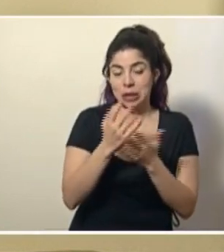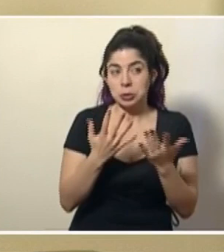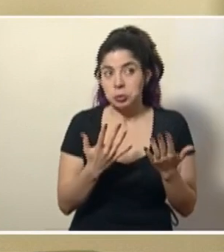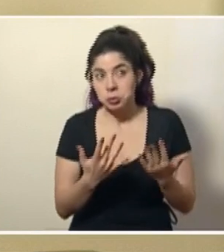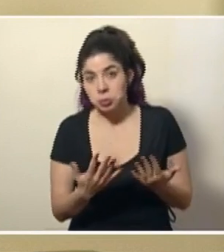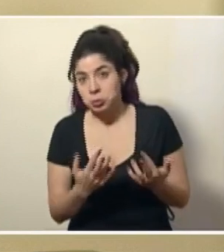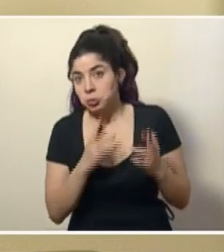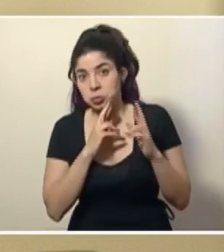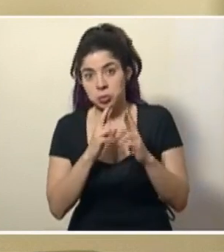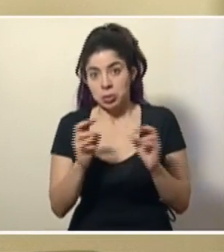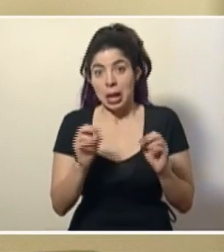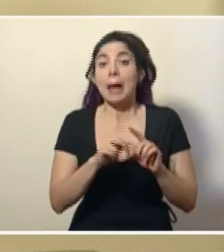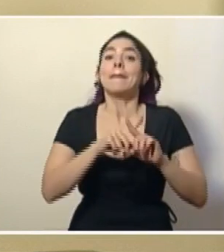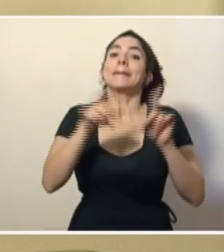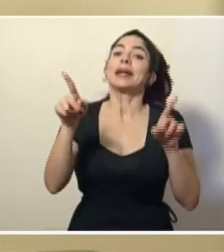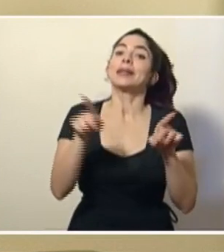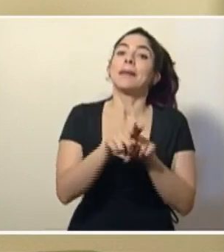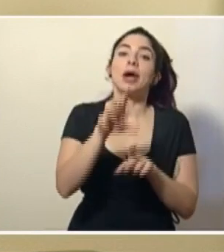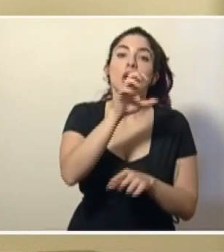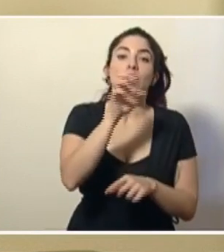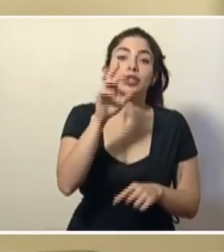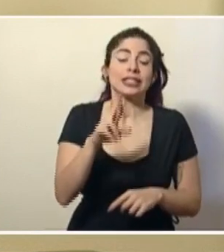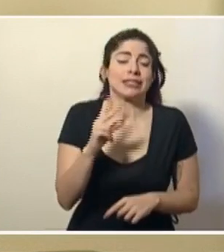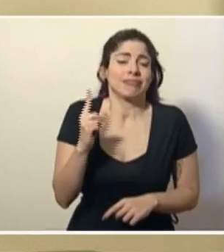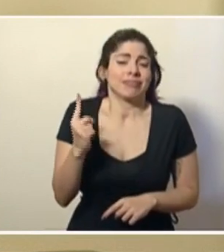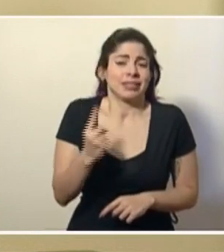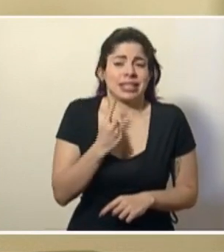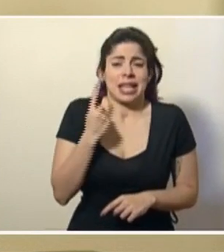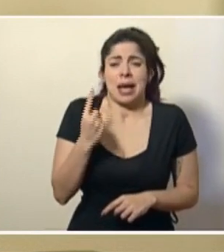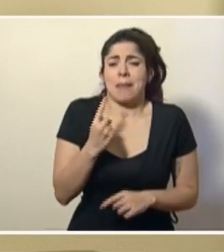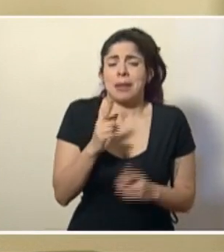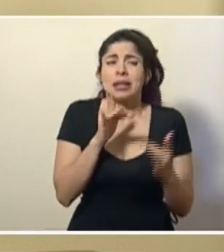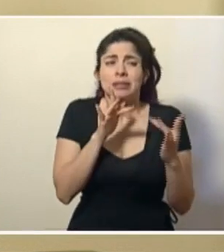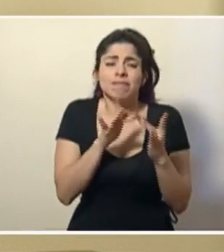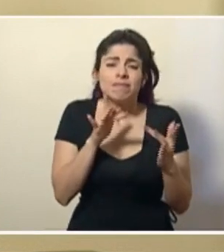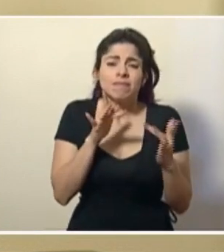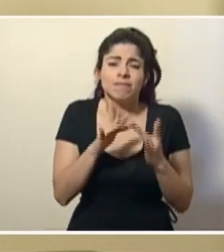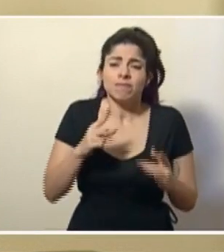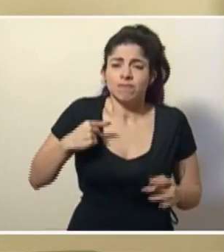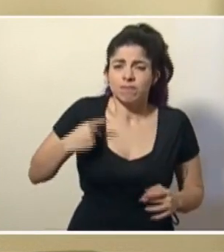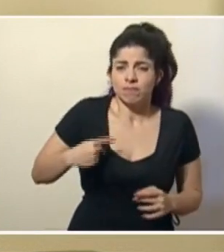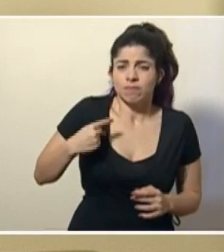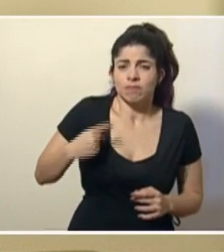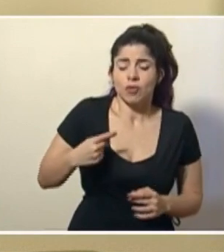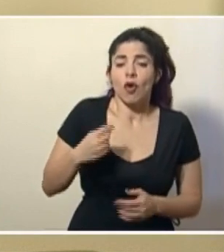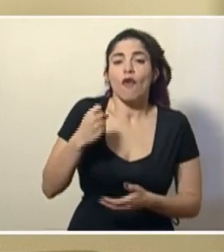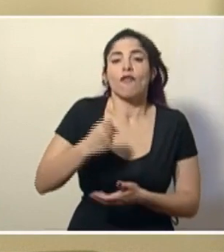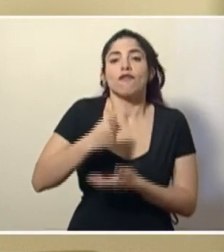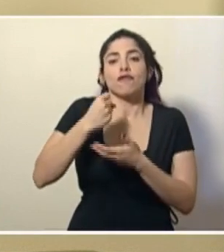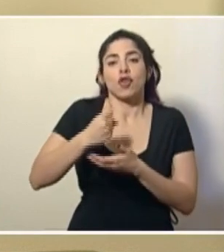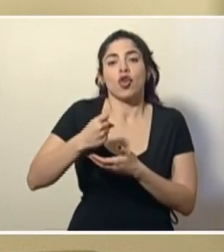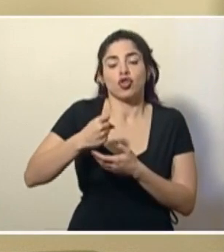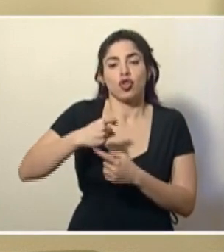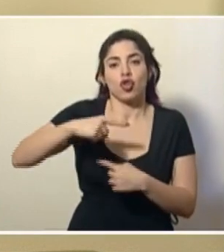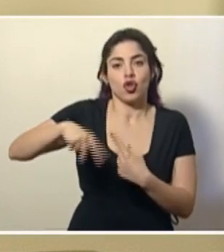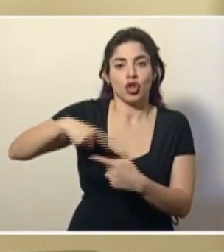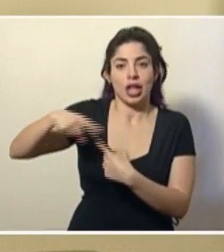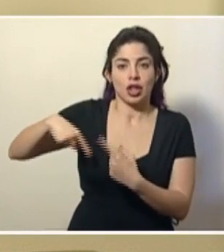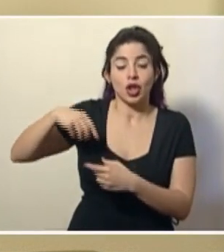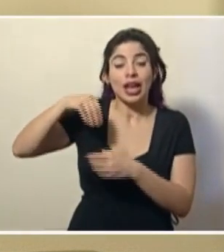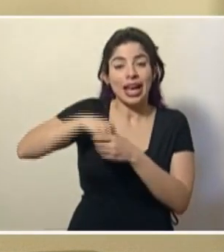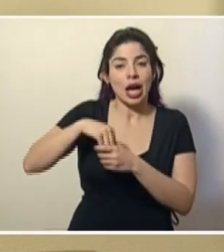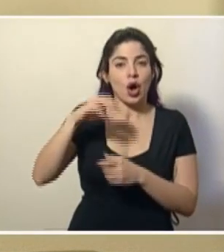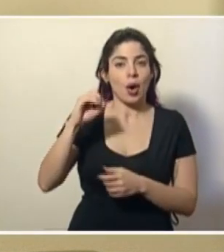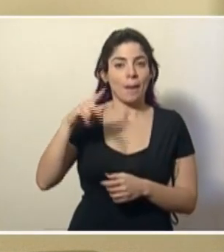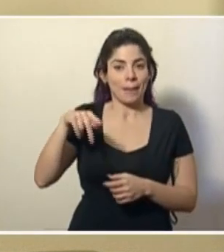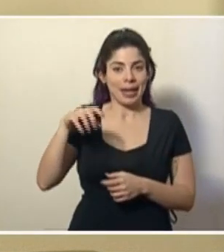investigaciones. Pero también Costa Rica siempre está en un contacto permanente con el fondo rotatorio de la OPS,